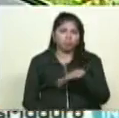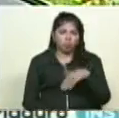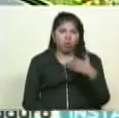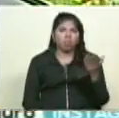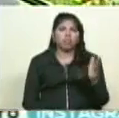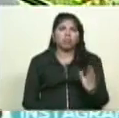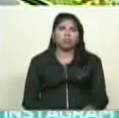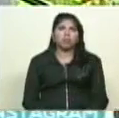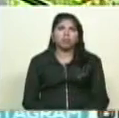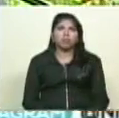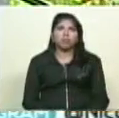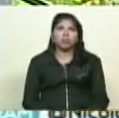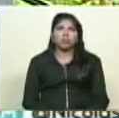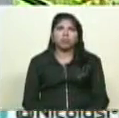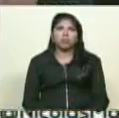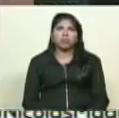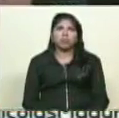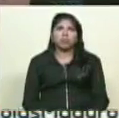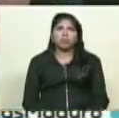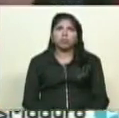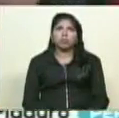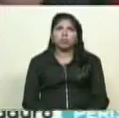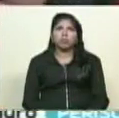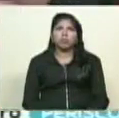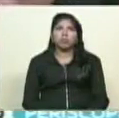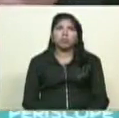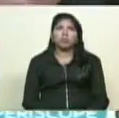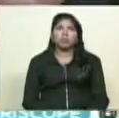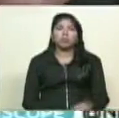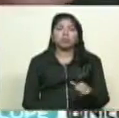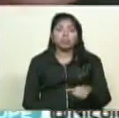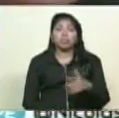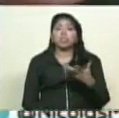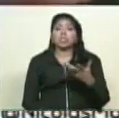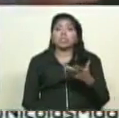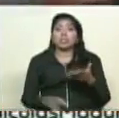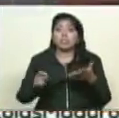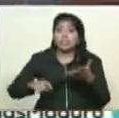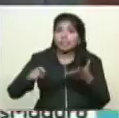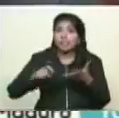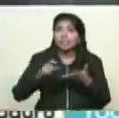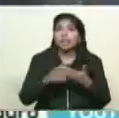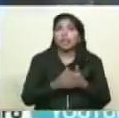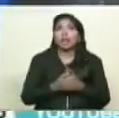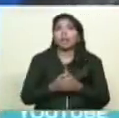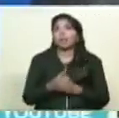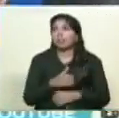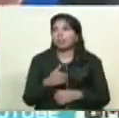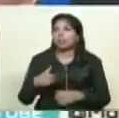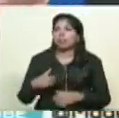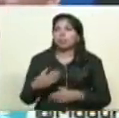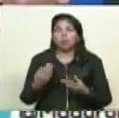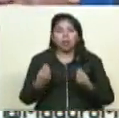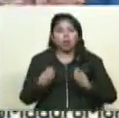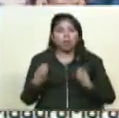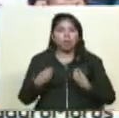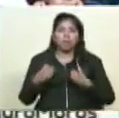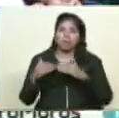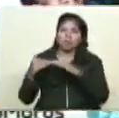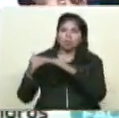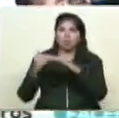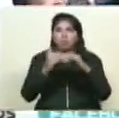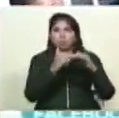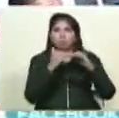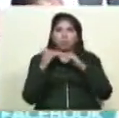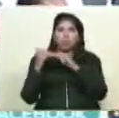satisfacer las necesidades crecientes de un pueblo que aspira al bienestar y a la igualdad. Miren,